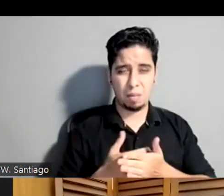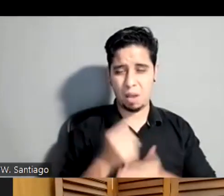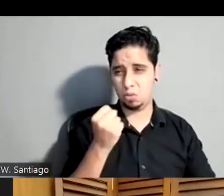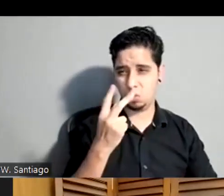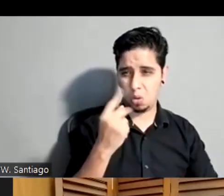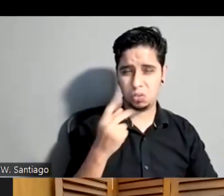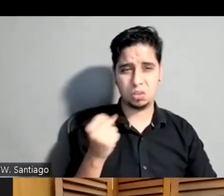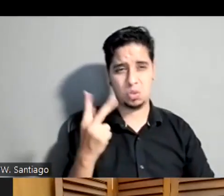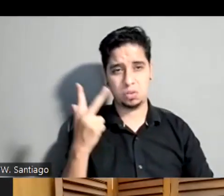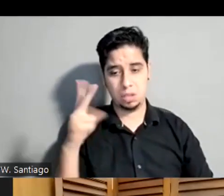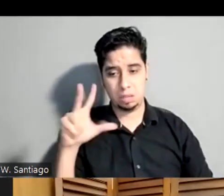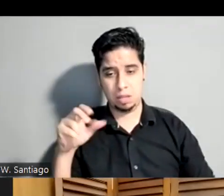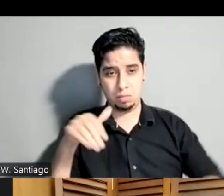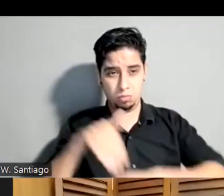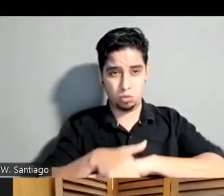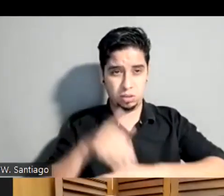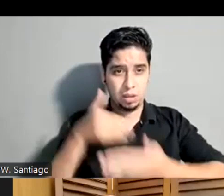casa. Wow,